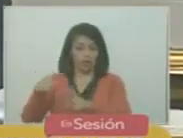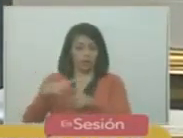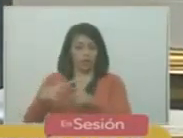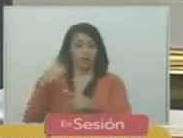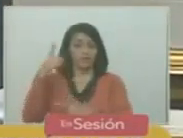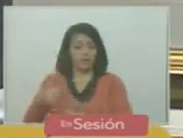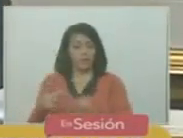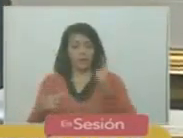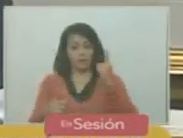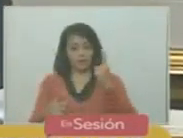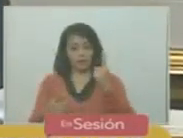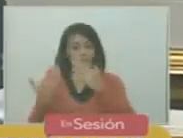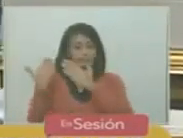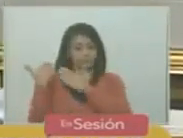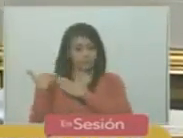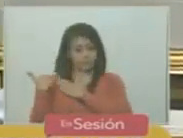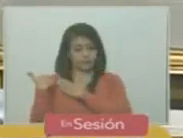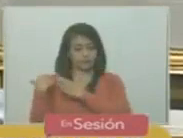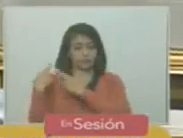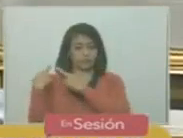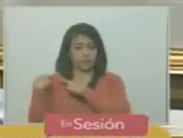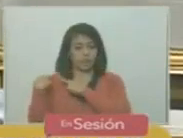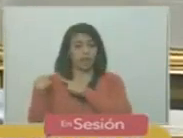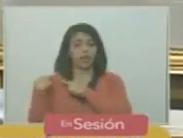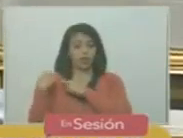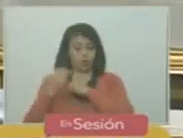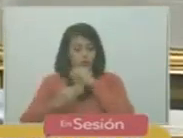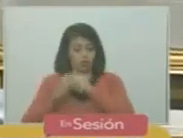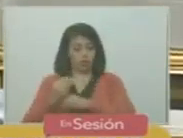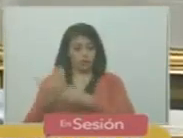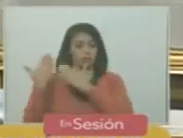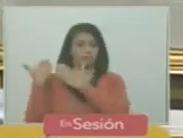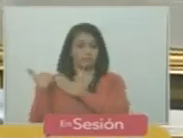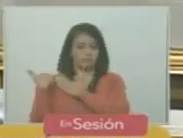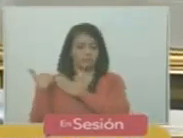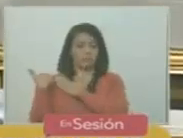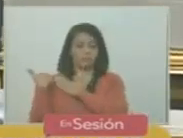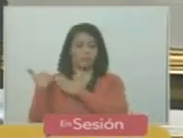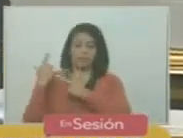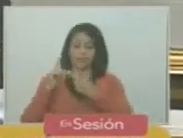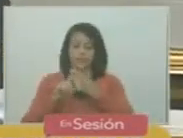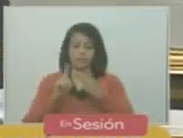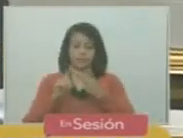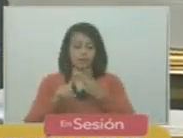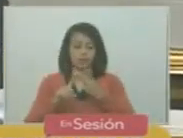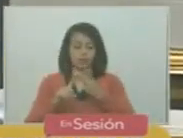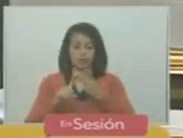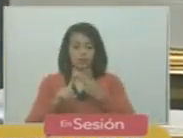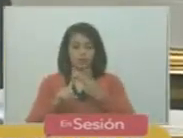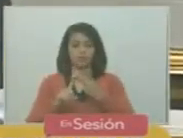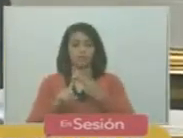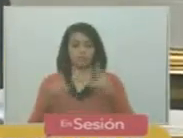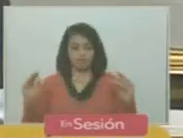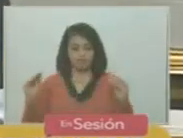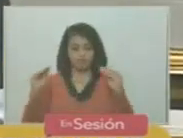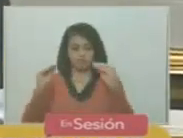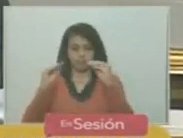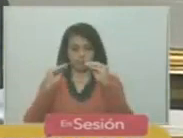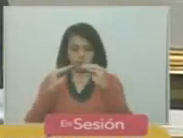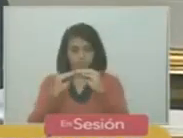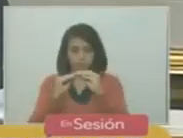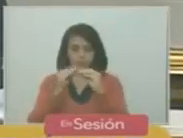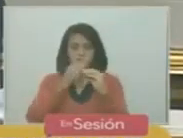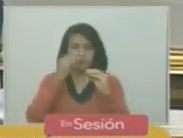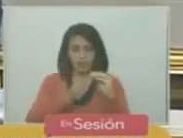debe en primer lugar asumir la responsabilidad de los actos y en segundo lugar apegarse firmemente